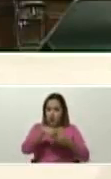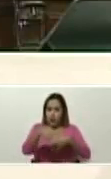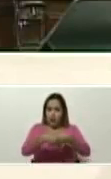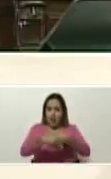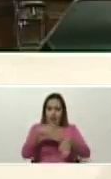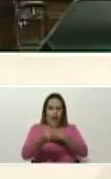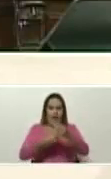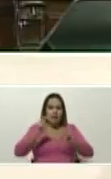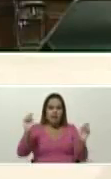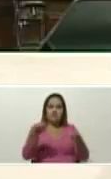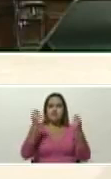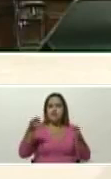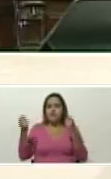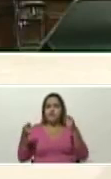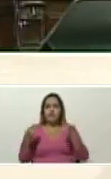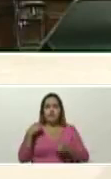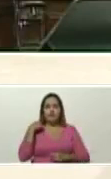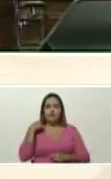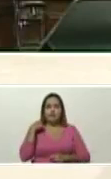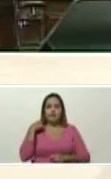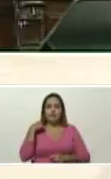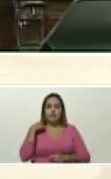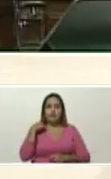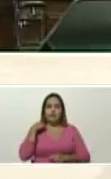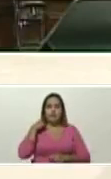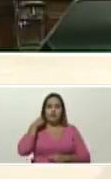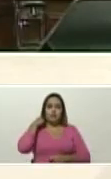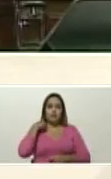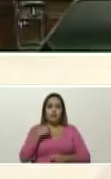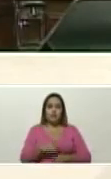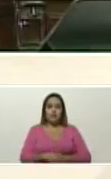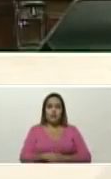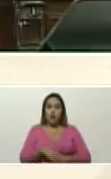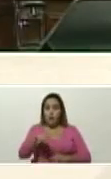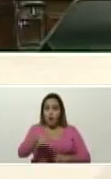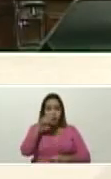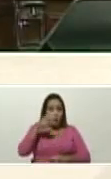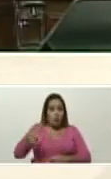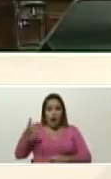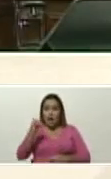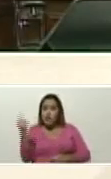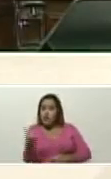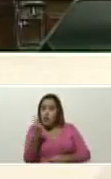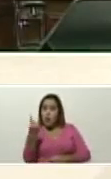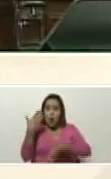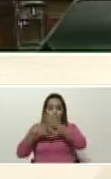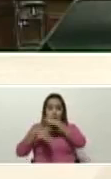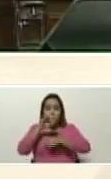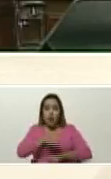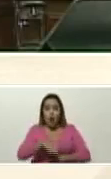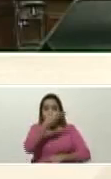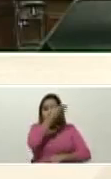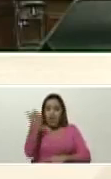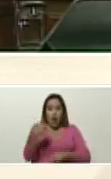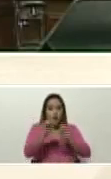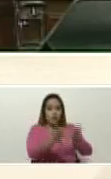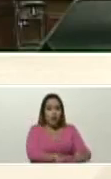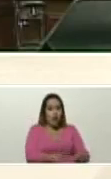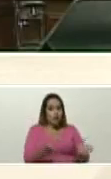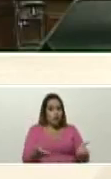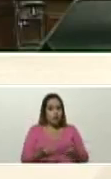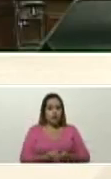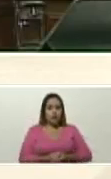campañas y pagan campañas, cuando este pueblo estaba huérfano en el pasado, olvidado y abandonado. ¿Qué